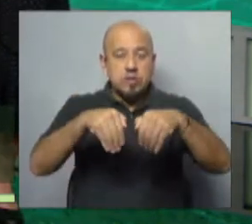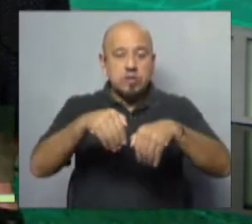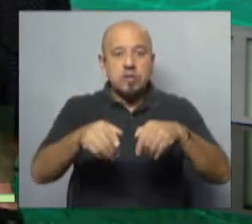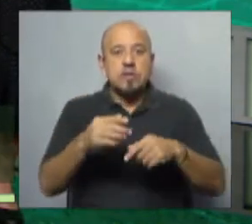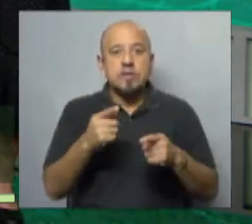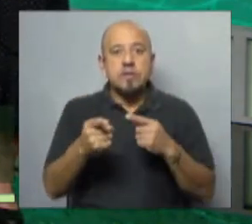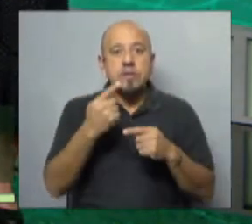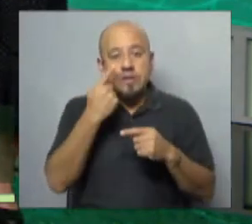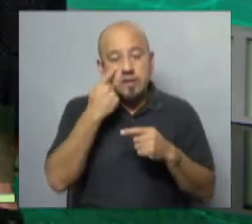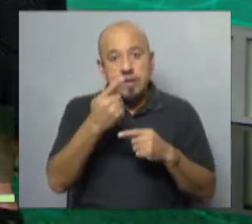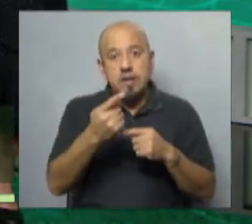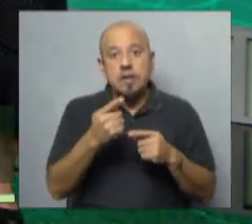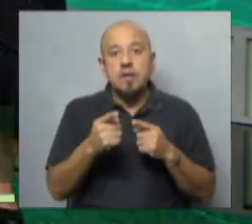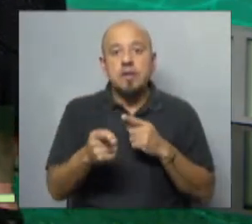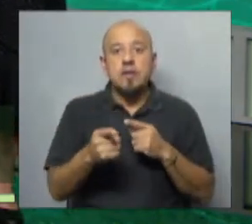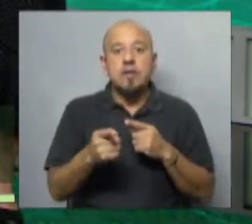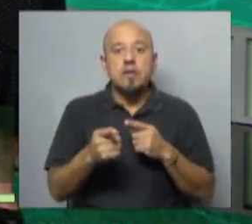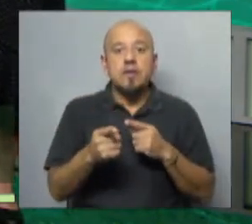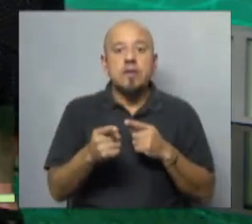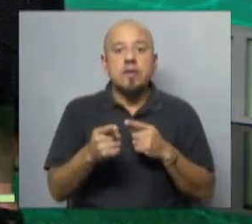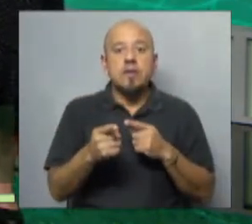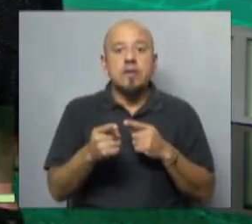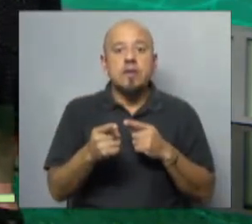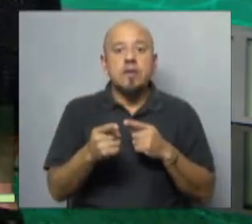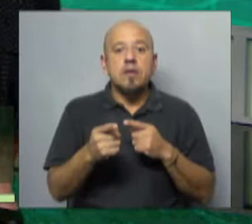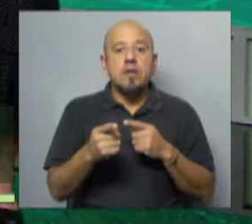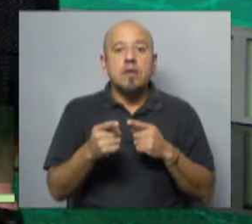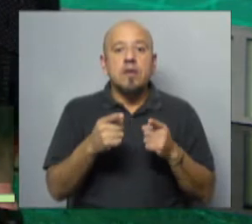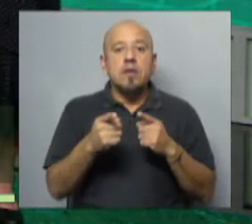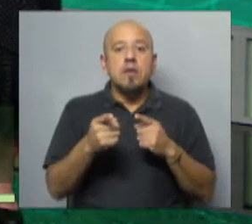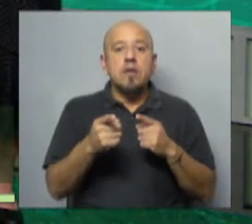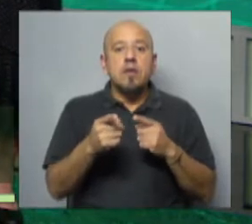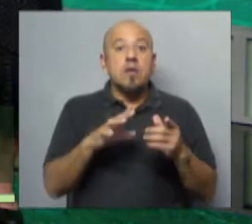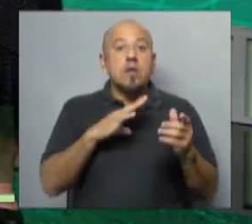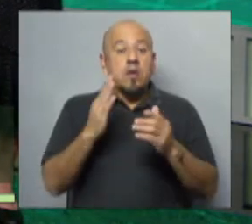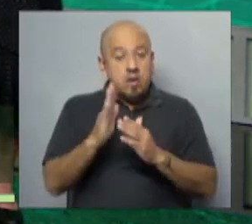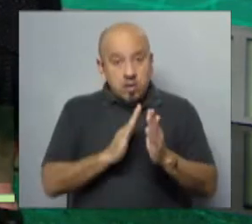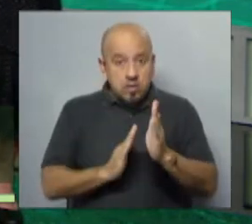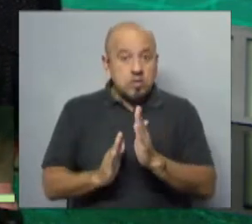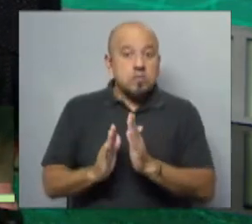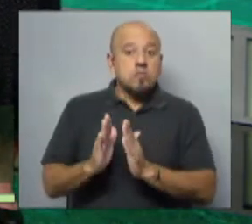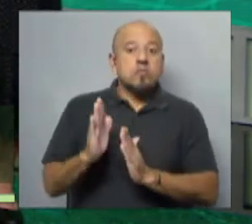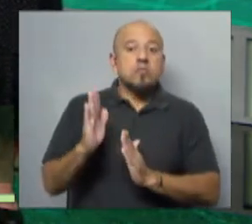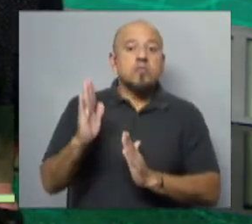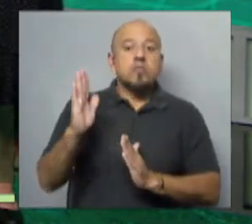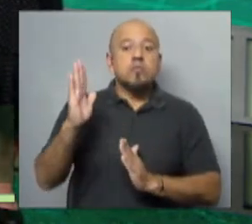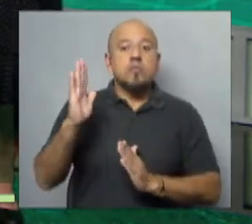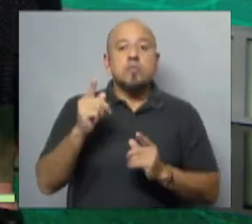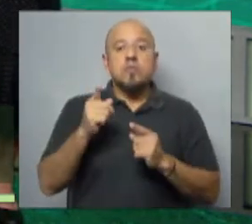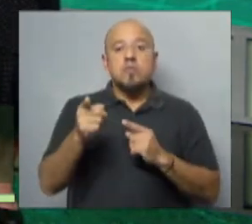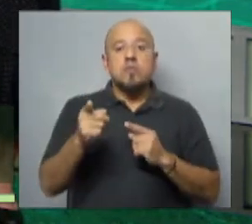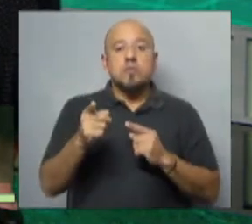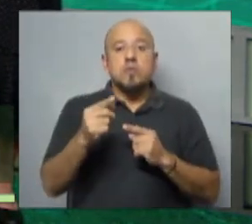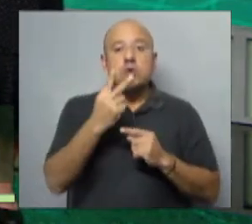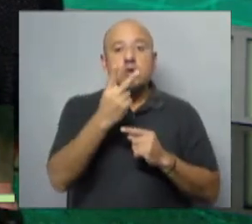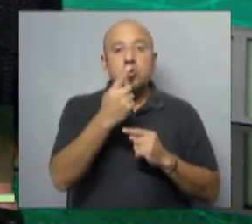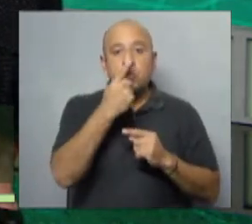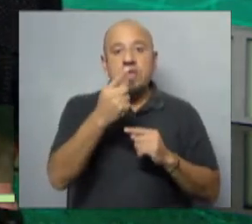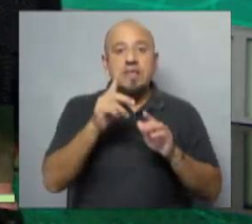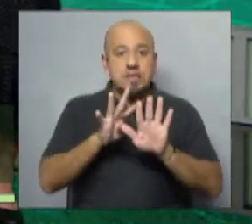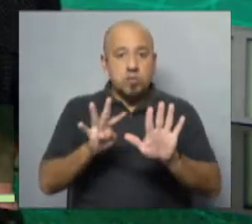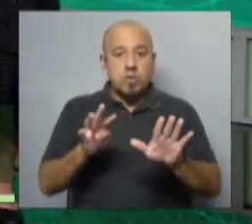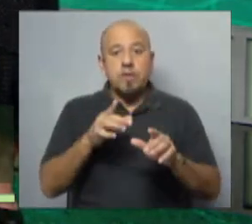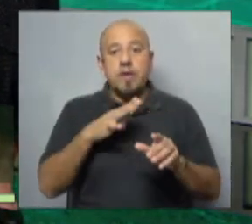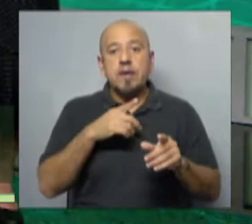indecisas en relación a este referéndum bueno lo que vemos es que obviamente crecieron y en 2019 en